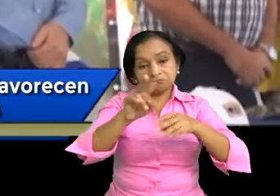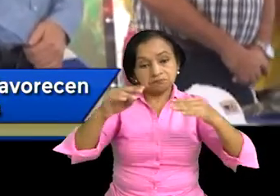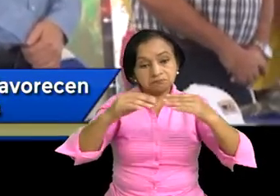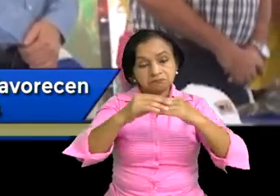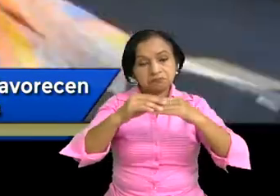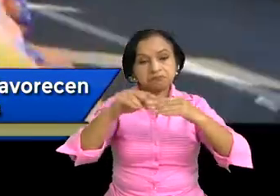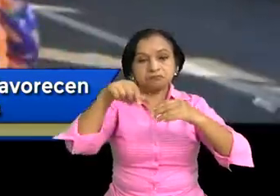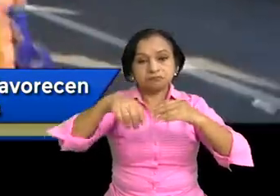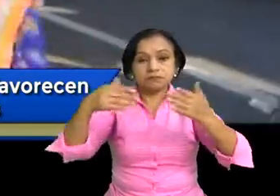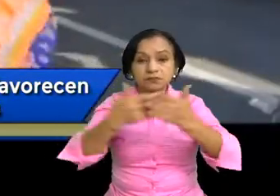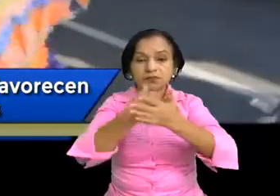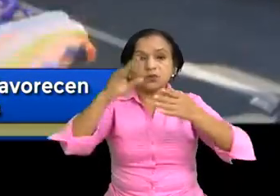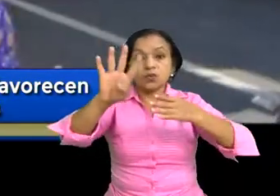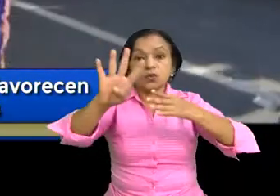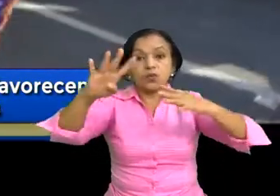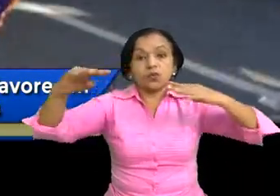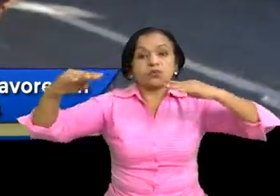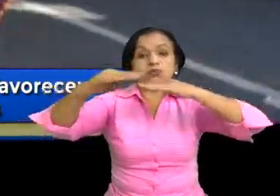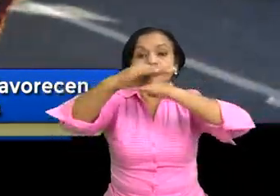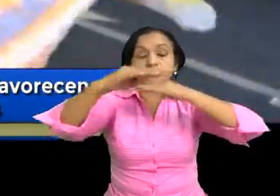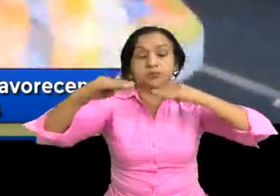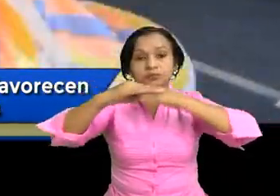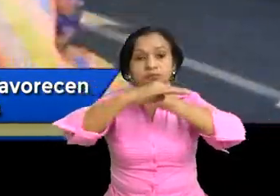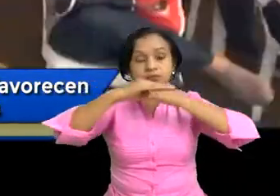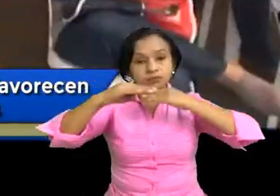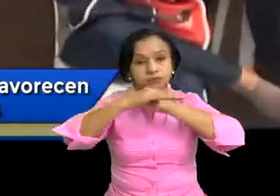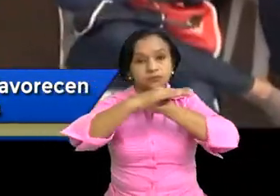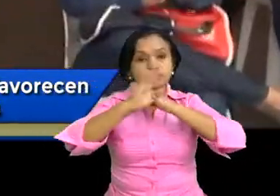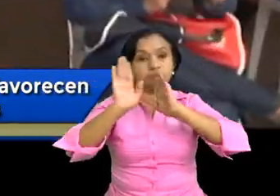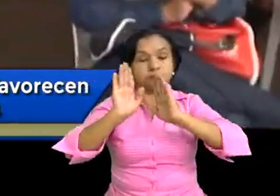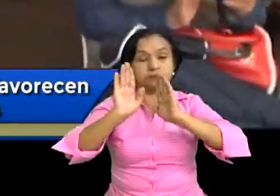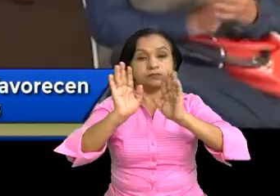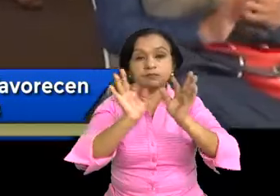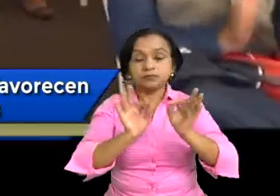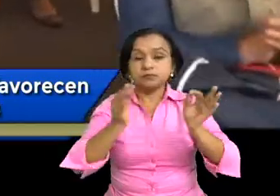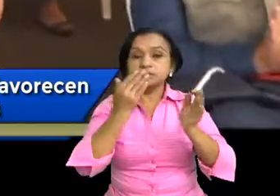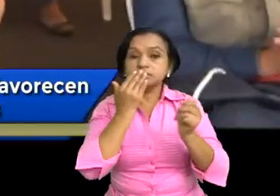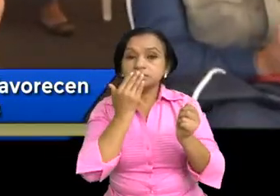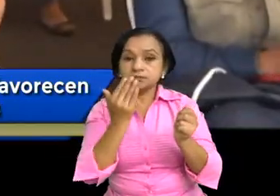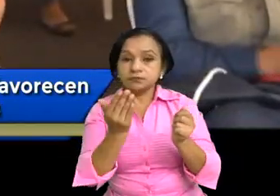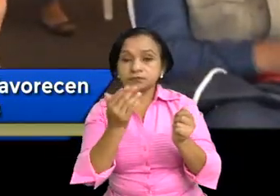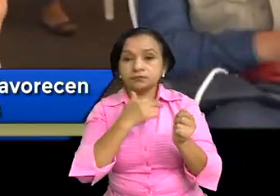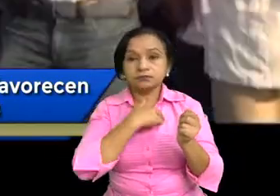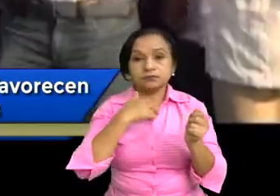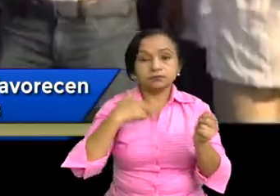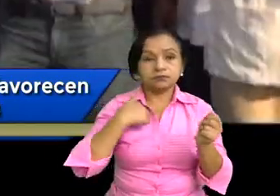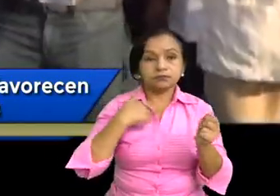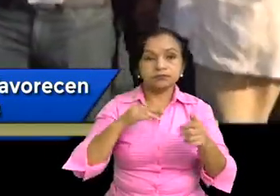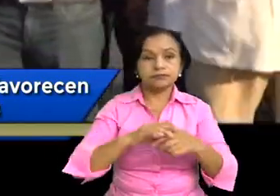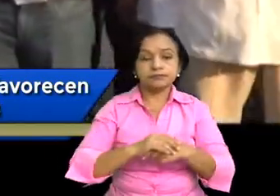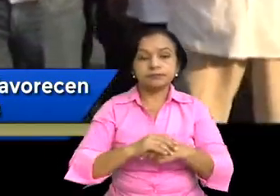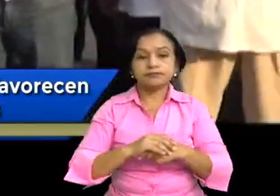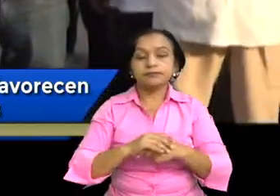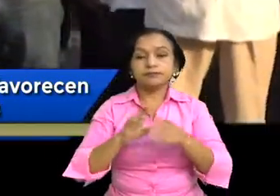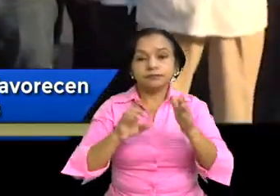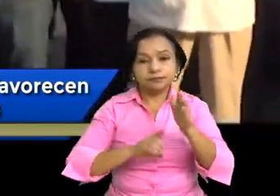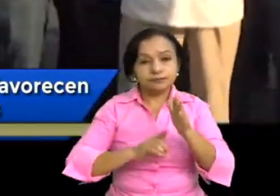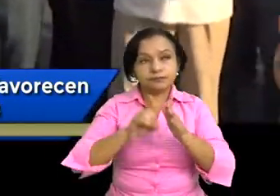de drenaje que iban a darle confort, seguridad, usted merecido,